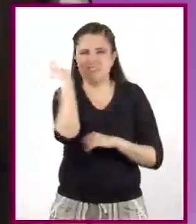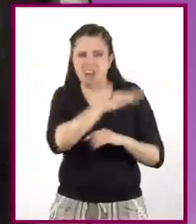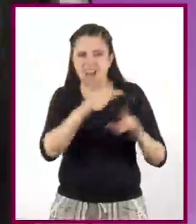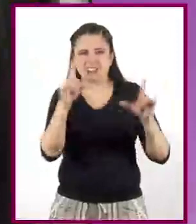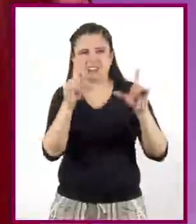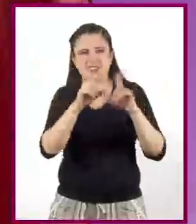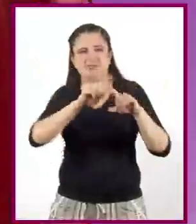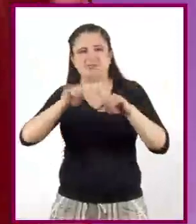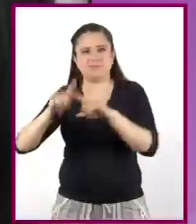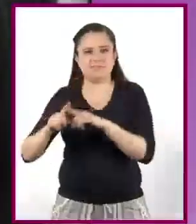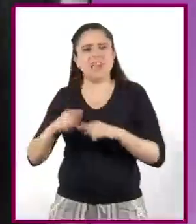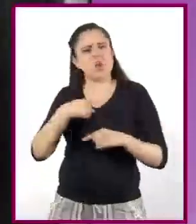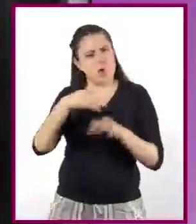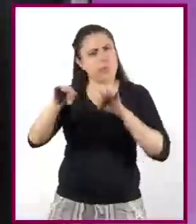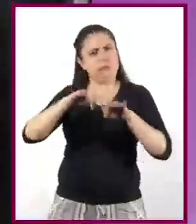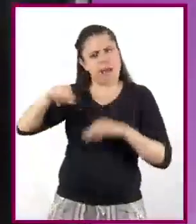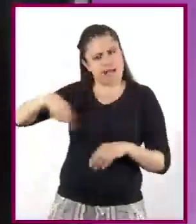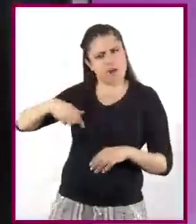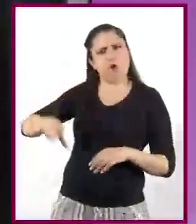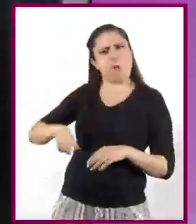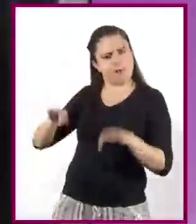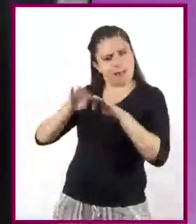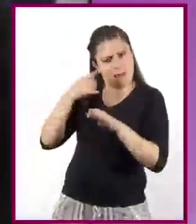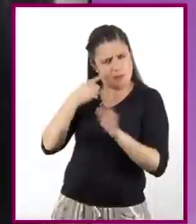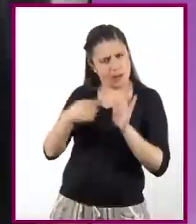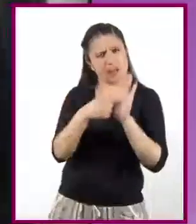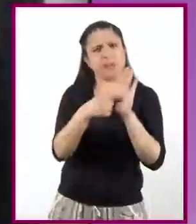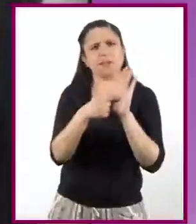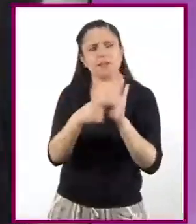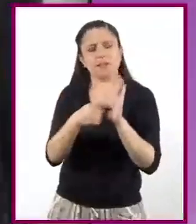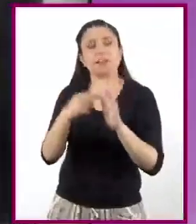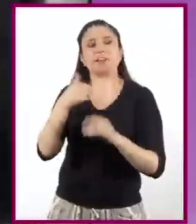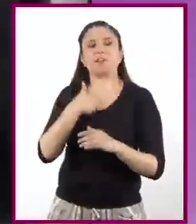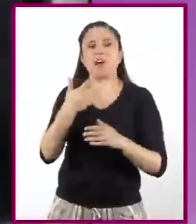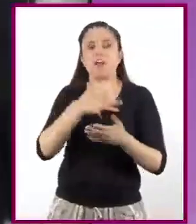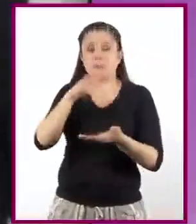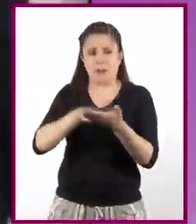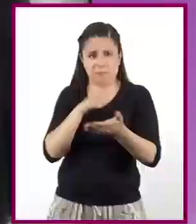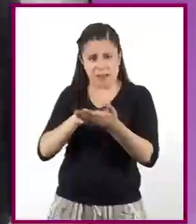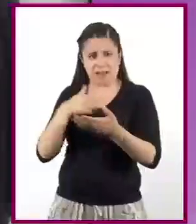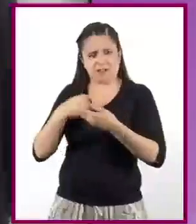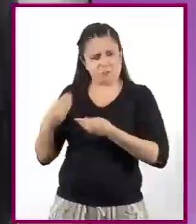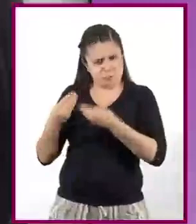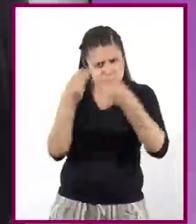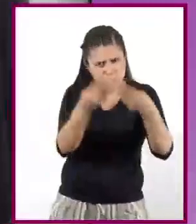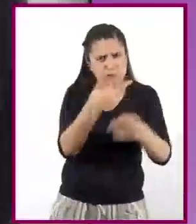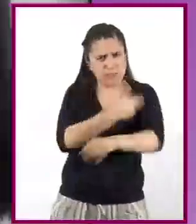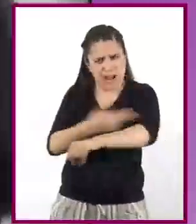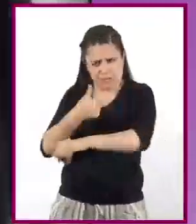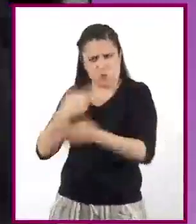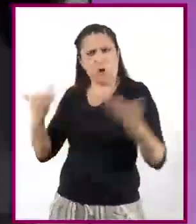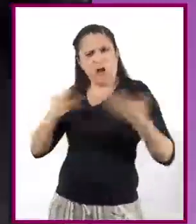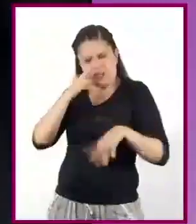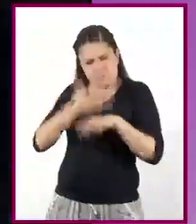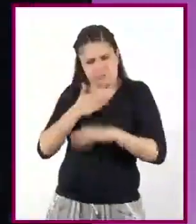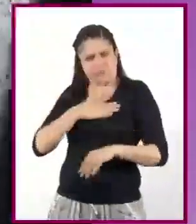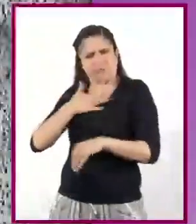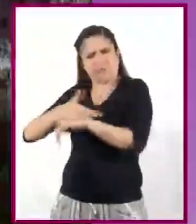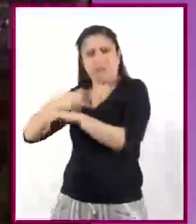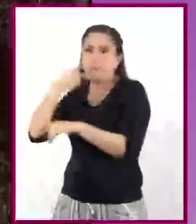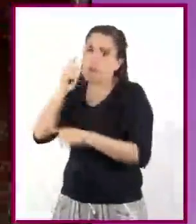y aseguran trabajar en la institución a la que acudimos. Nos ofrecen obtener los documentos o acceso al servicio de manera fácil a cambio de